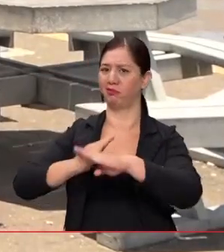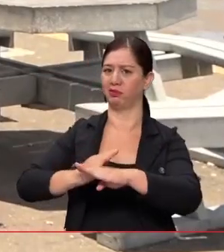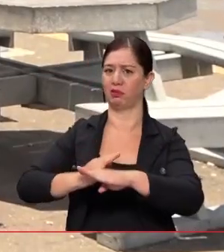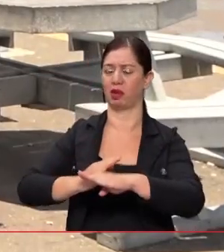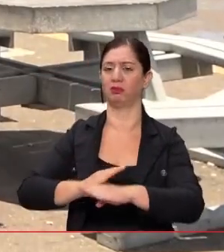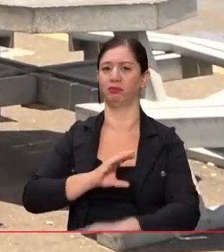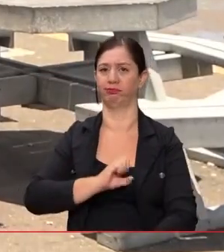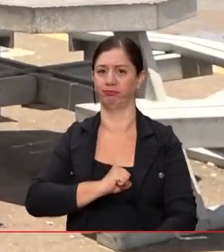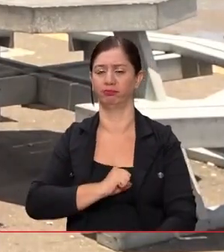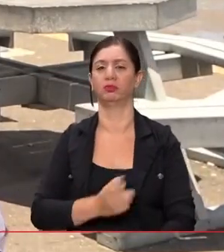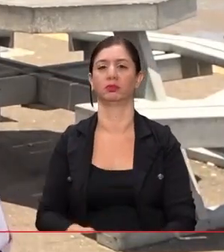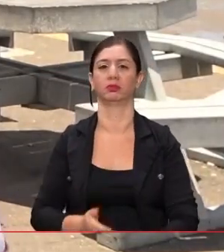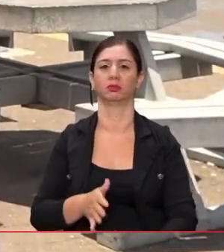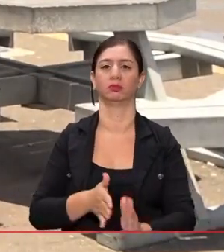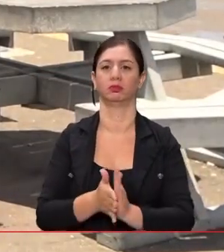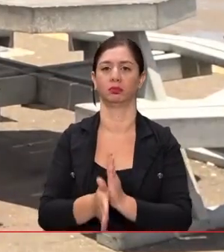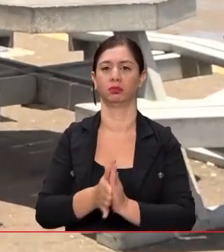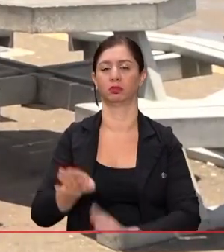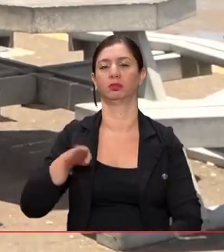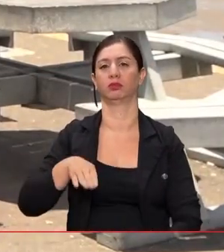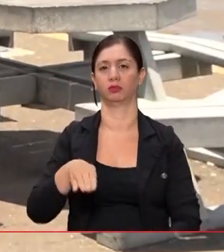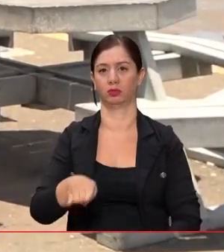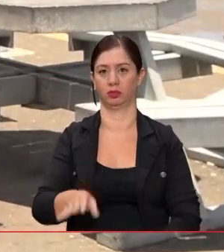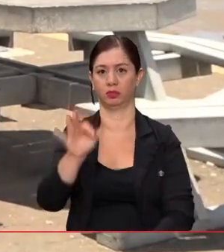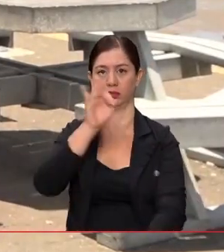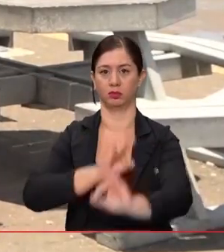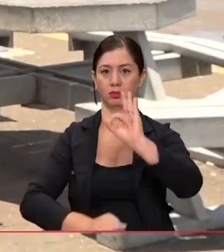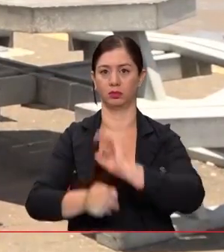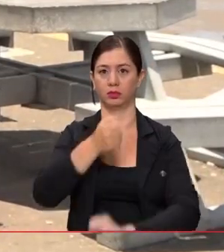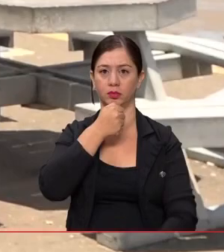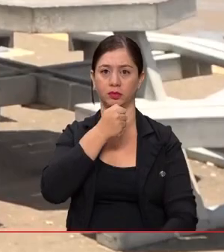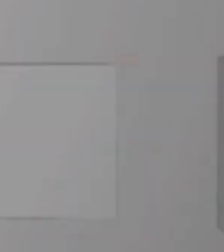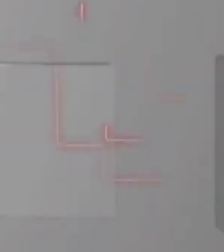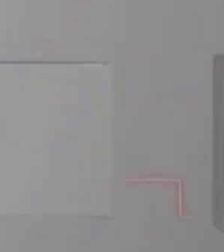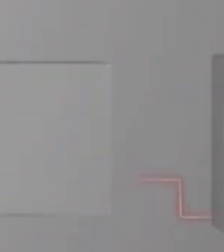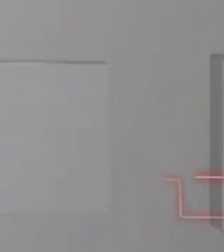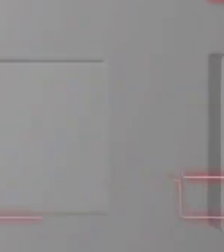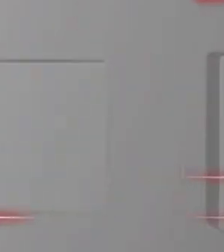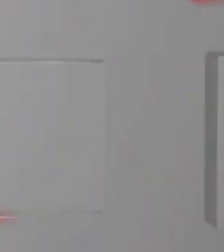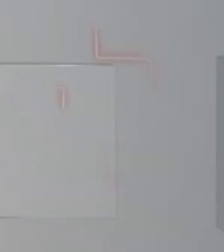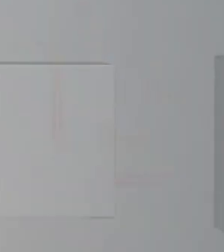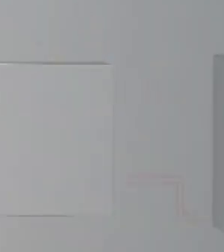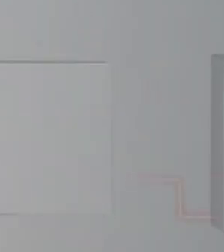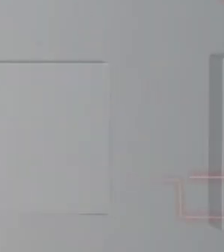que lamentar. Desde Buenaventura informó para Telepacífico Noticias, Jefferson Alarcón Perdomo.